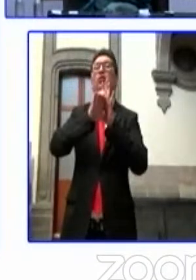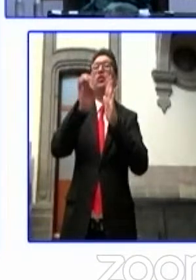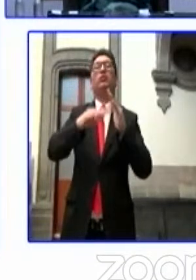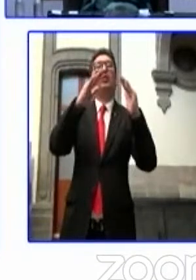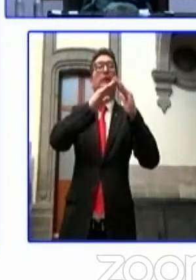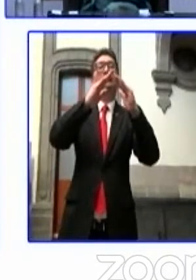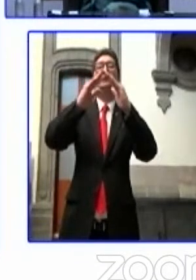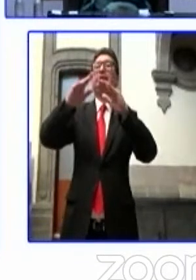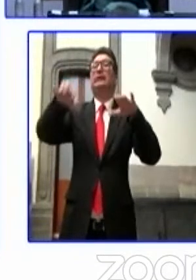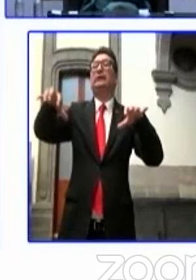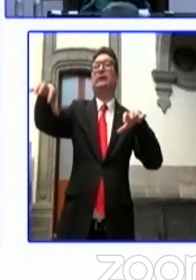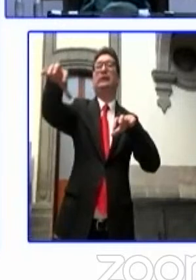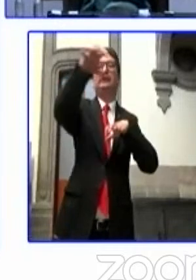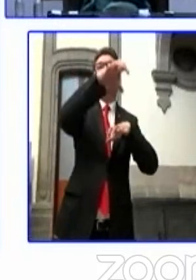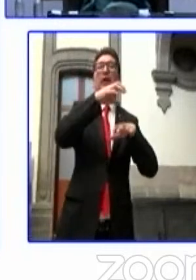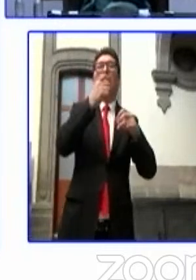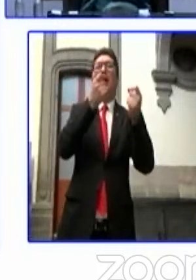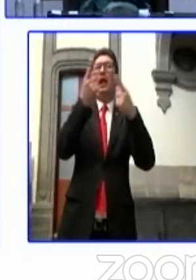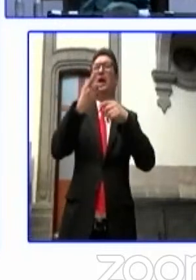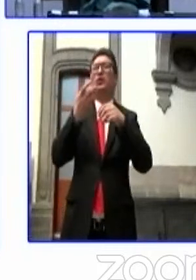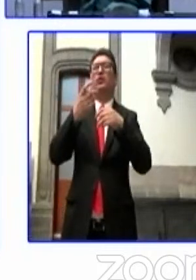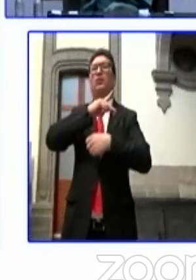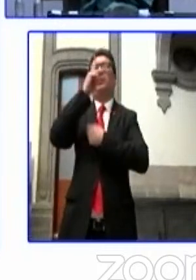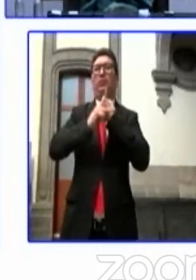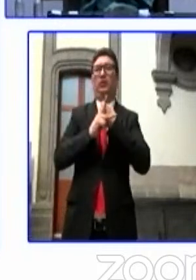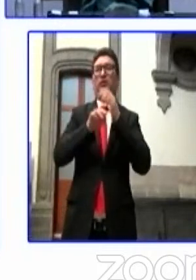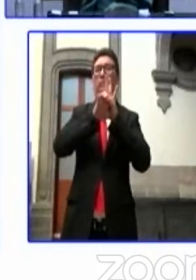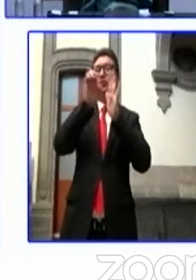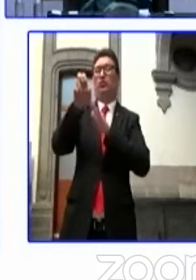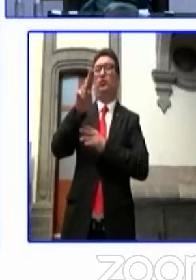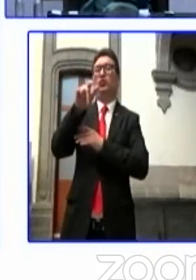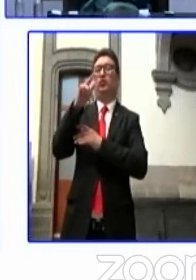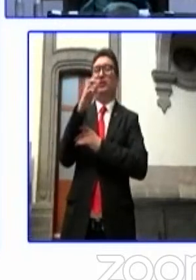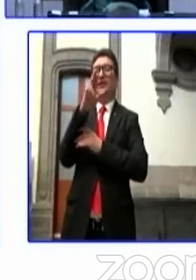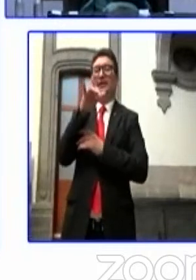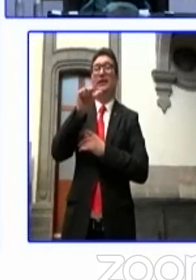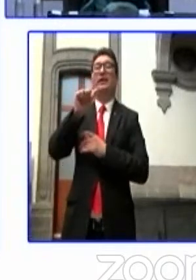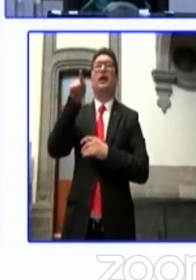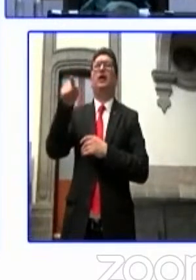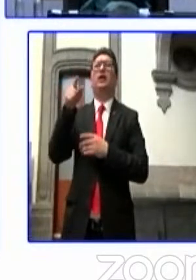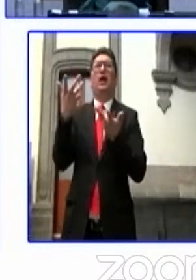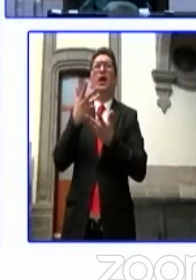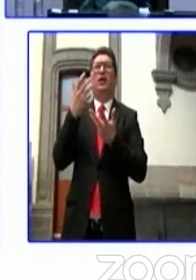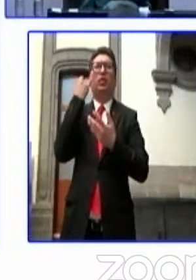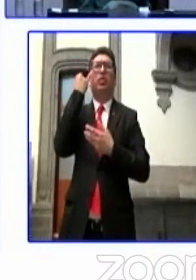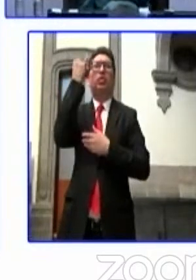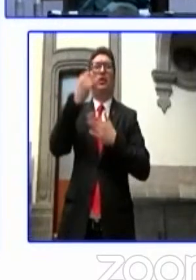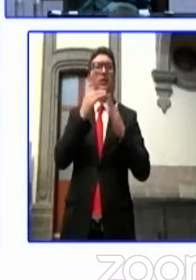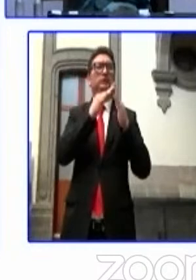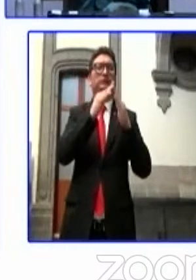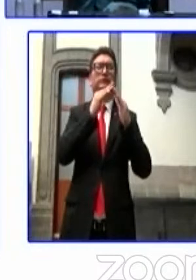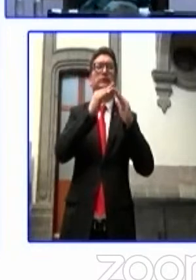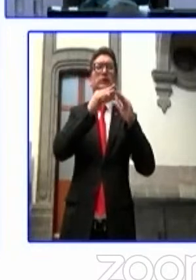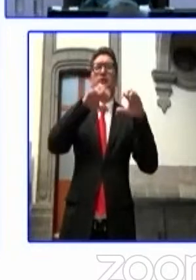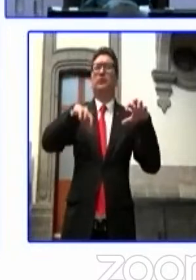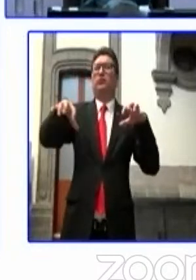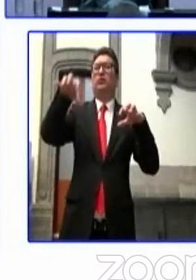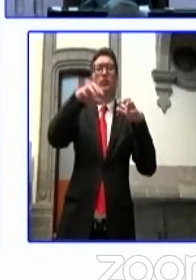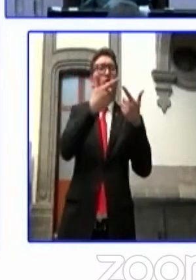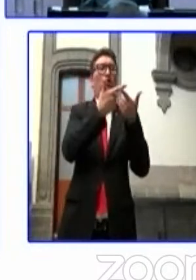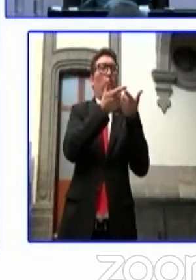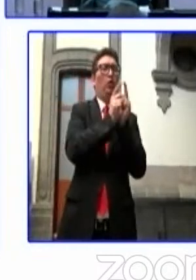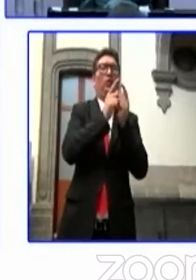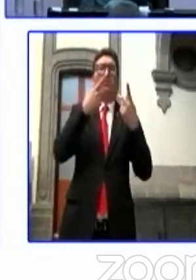que luego hacen algunos estados parte, como Hungría, que ha hecho un montón de casas grupales con